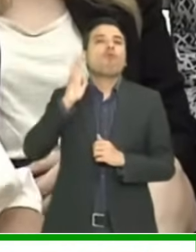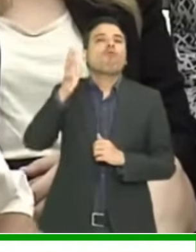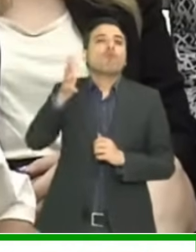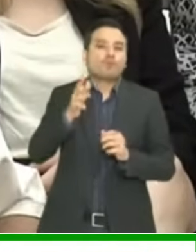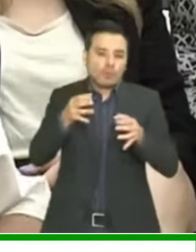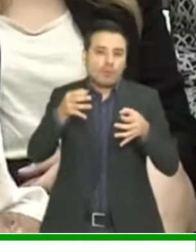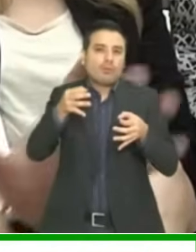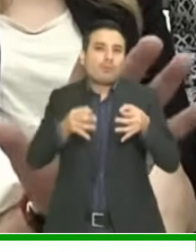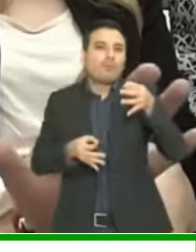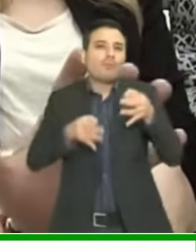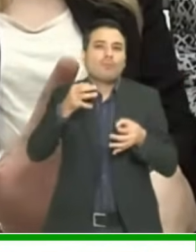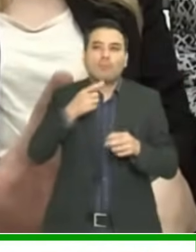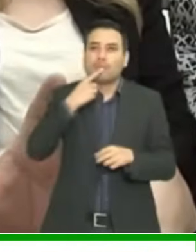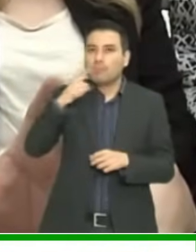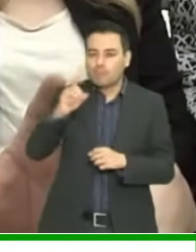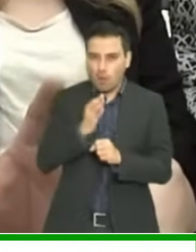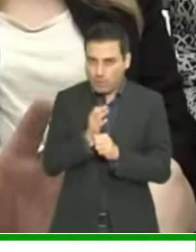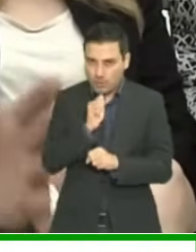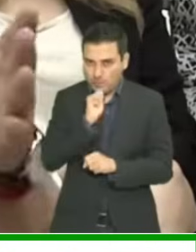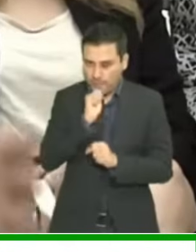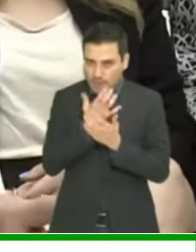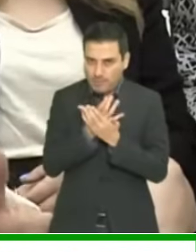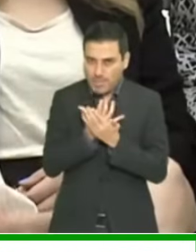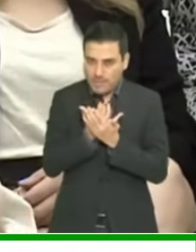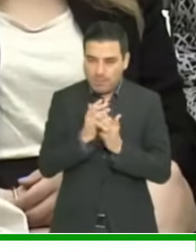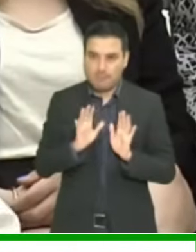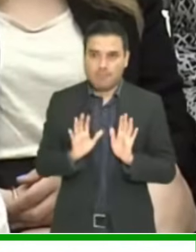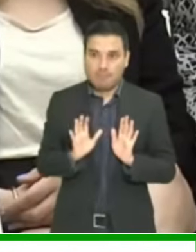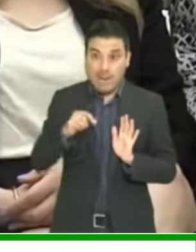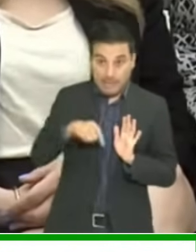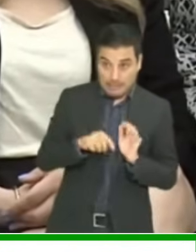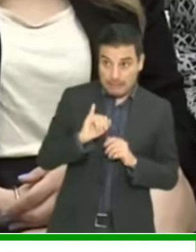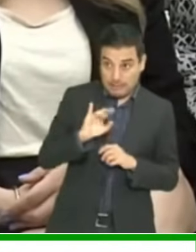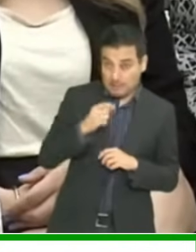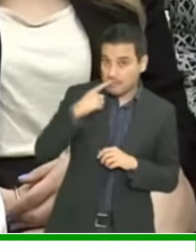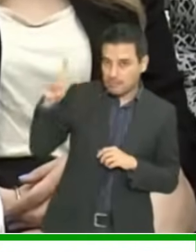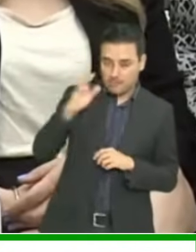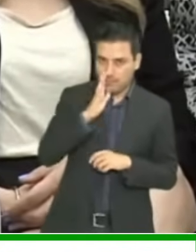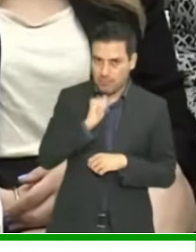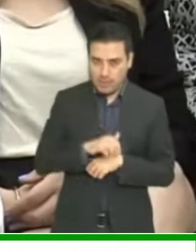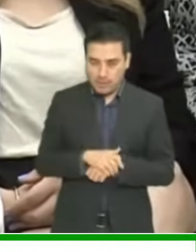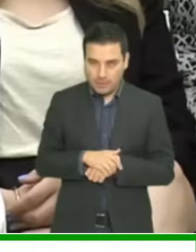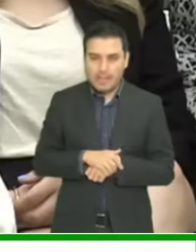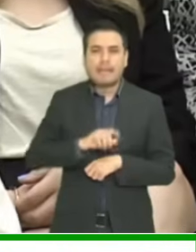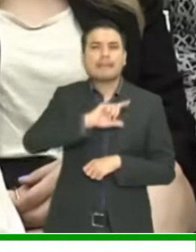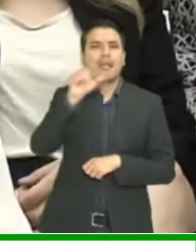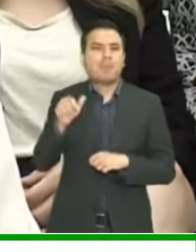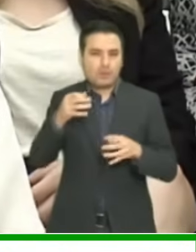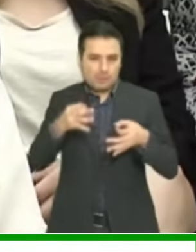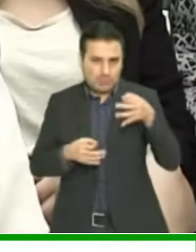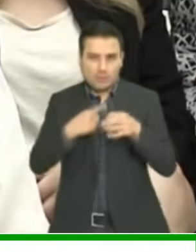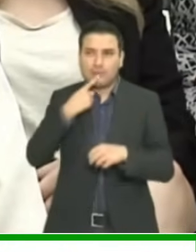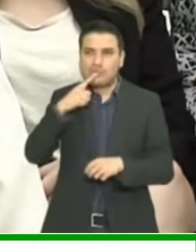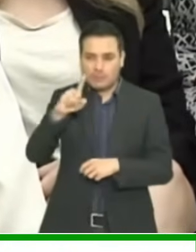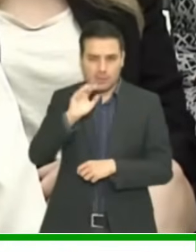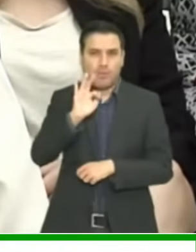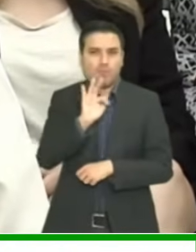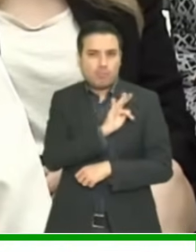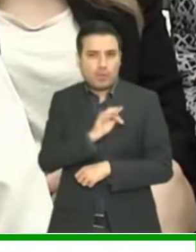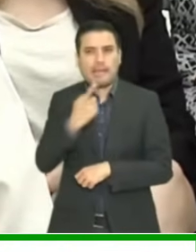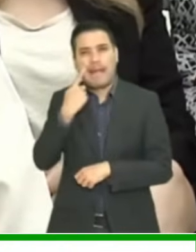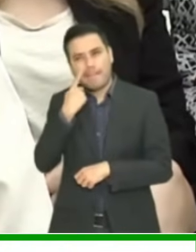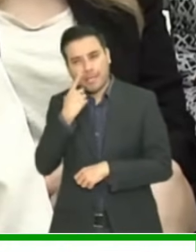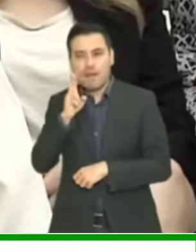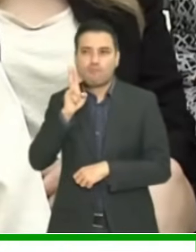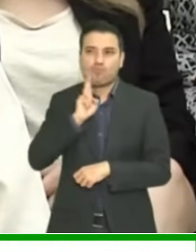judicialización, que no es este el momento y no es esta la instancia. Y sí, ahí yo creo que, por supuesto, podremos hacer valer argumentos que